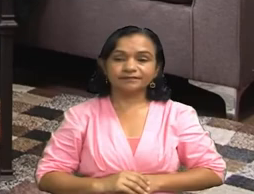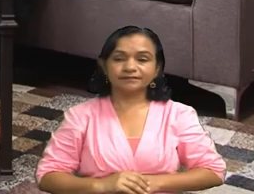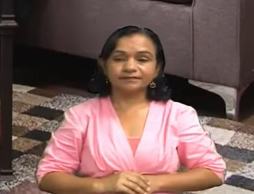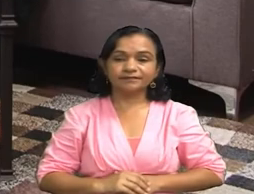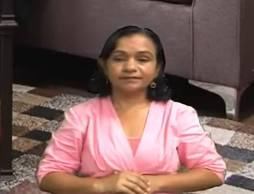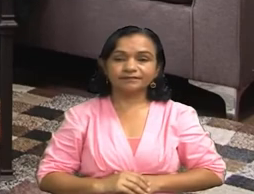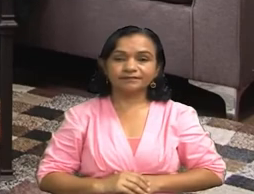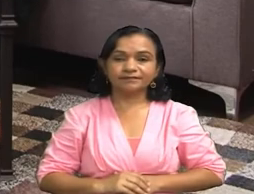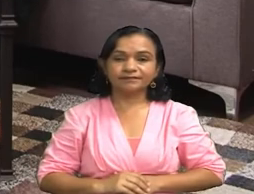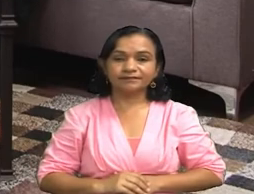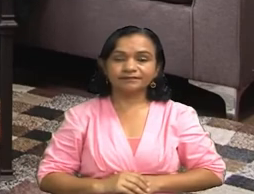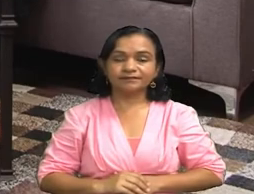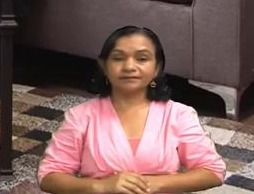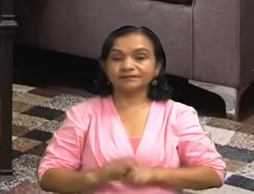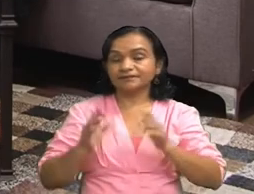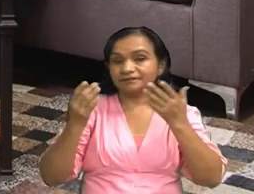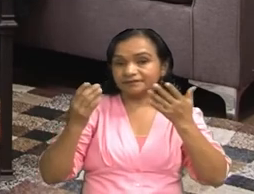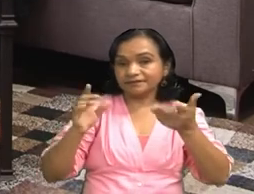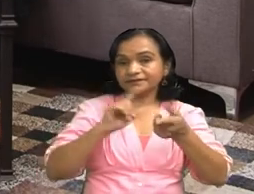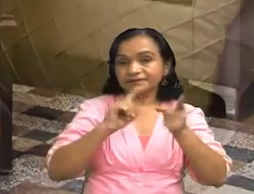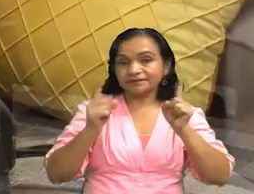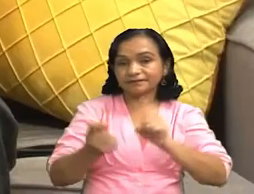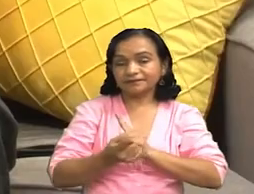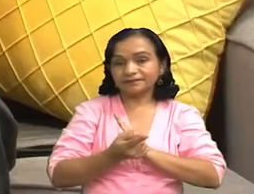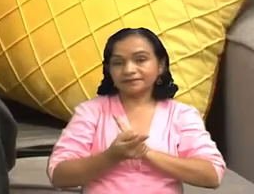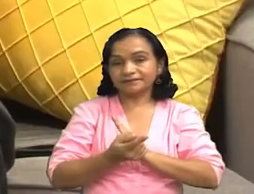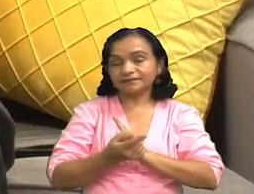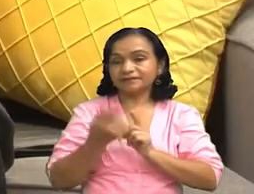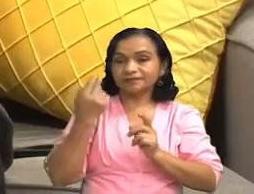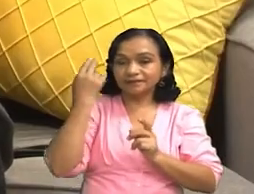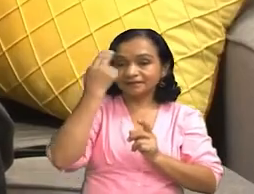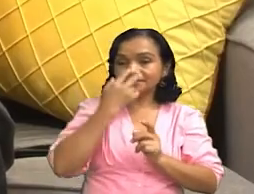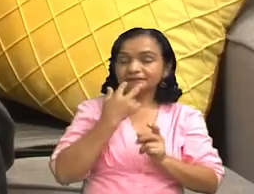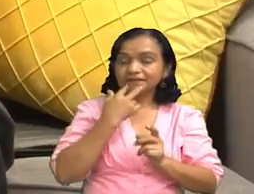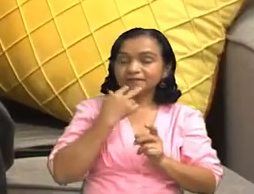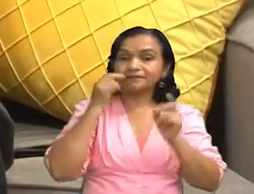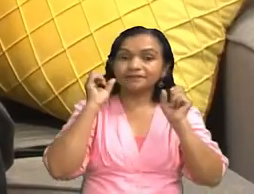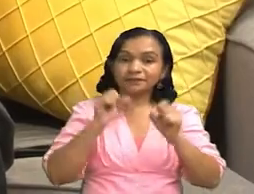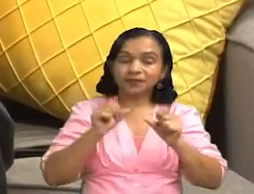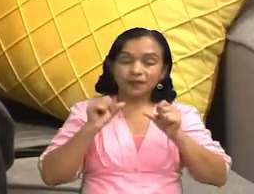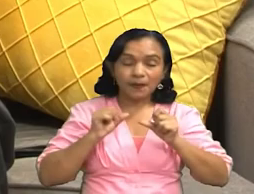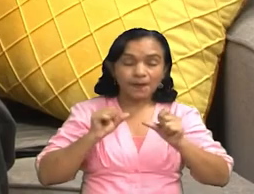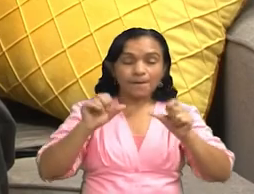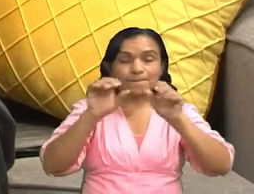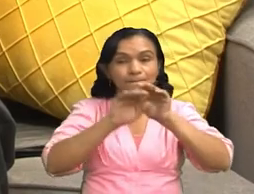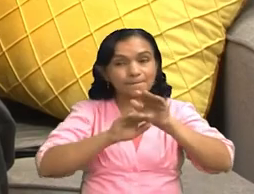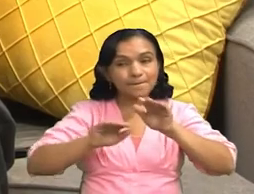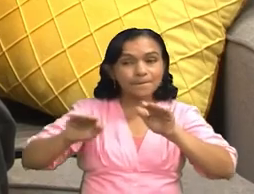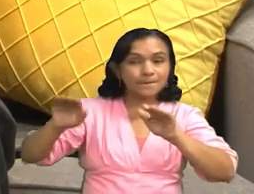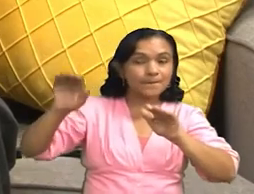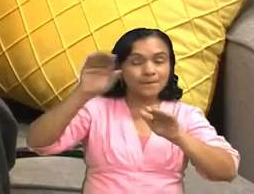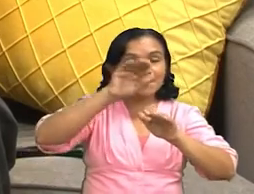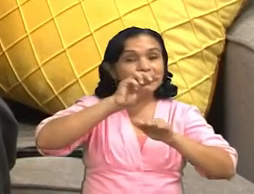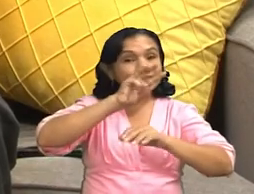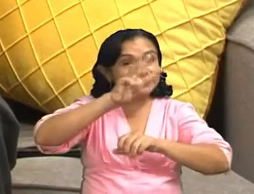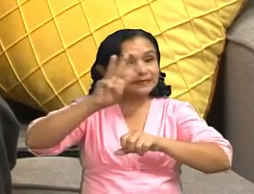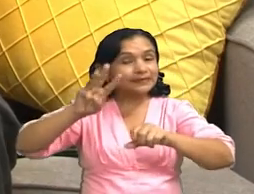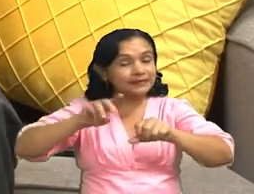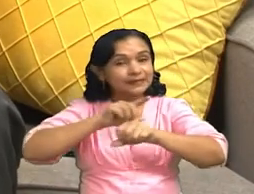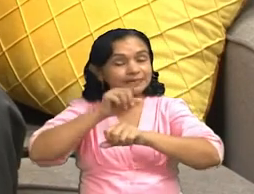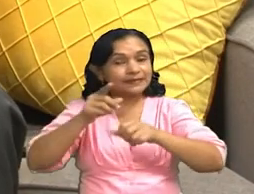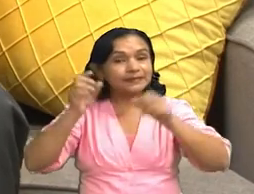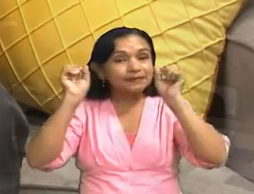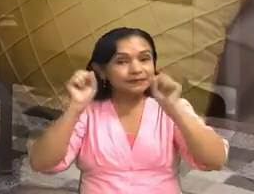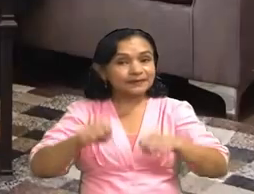marcos. Y sin duda alguna transformaciones, compañero. De mi parte no tengo más preguntas. Sé que podríamos conversar más sobre... 3 horas, ¿verdad?